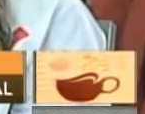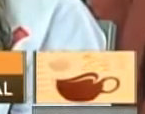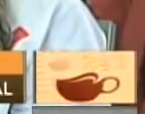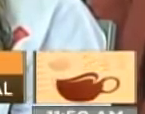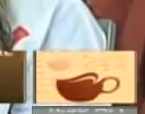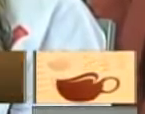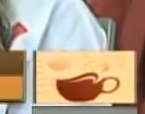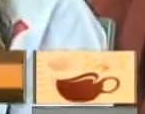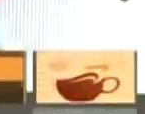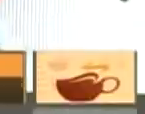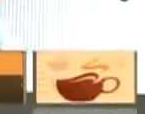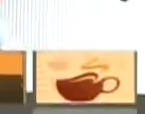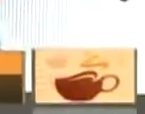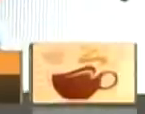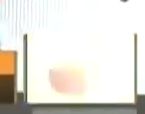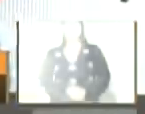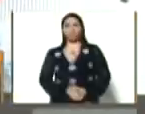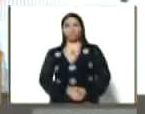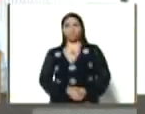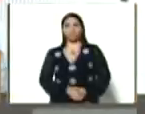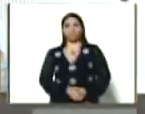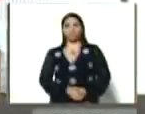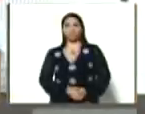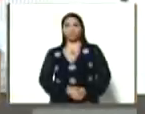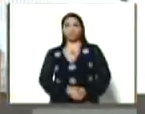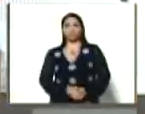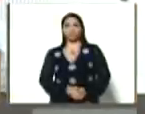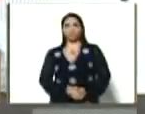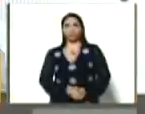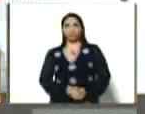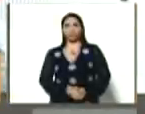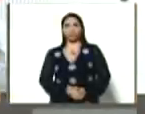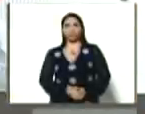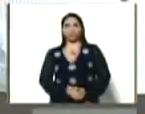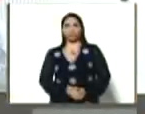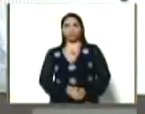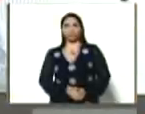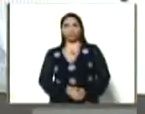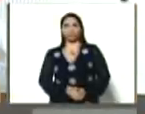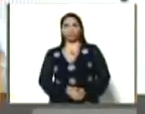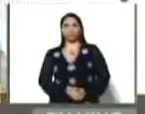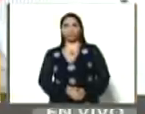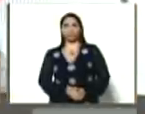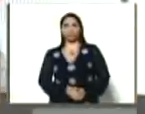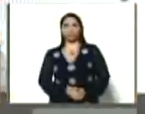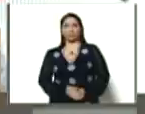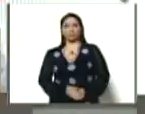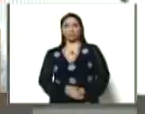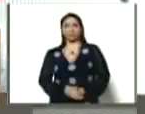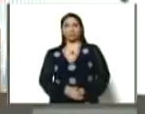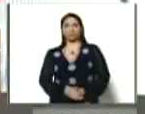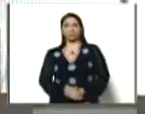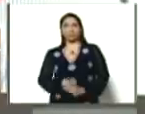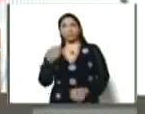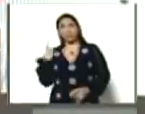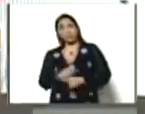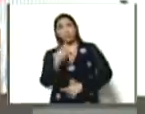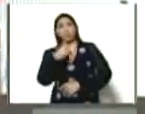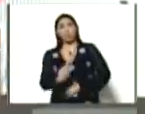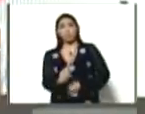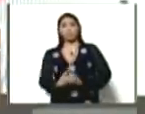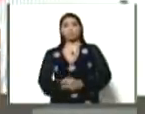momentos conectadas, no solamente a nivel nacional, sino internacional. Debemos decir